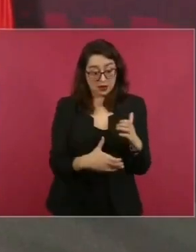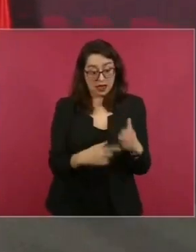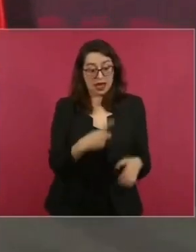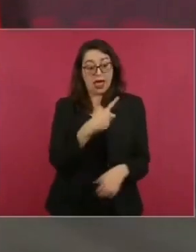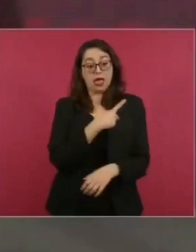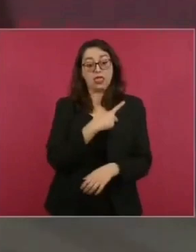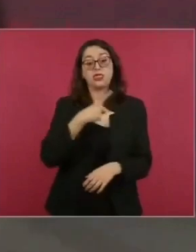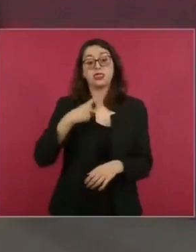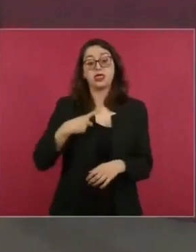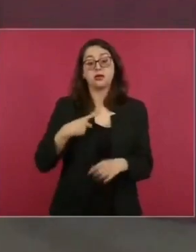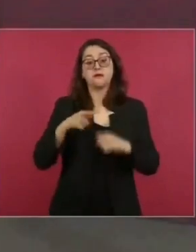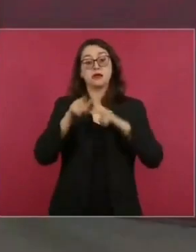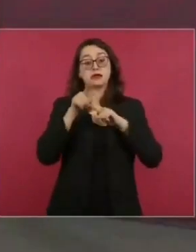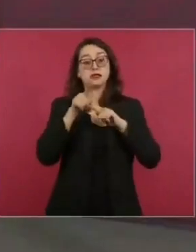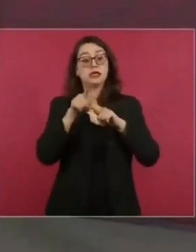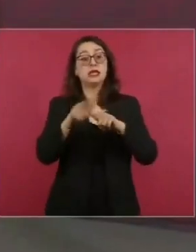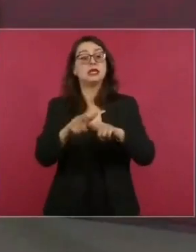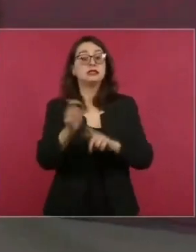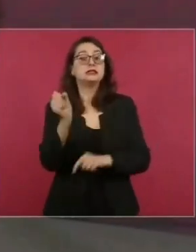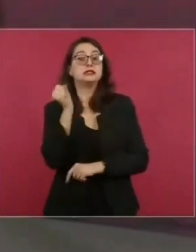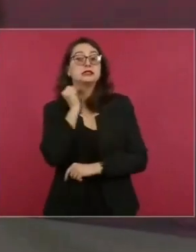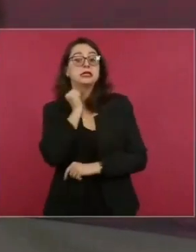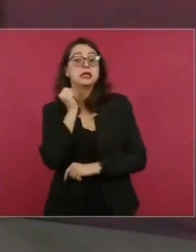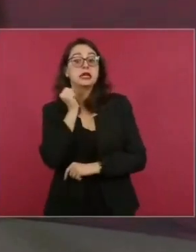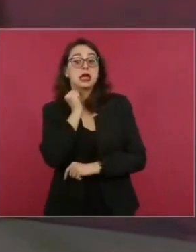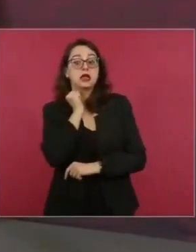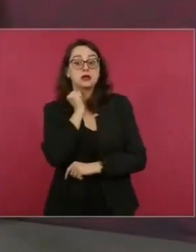muy coloquial, zafo.